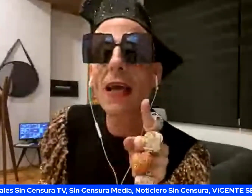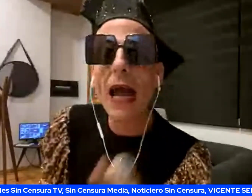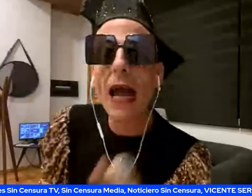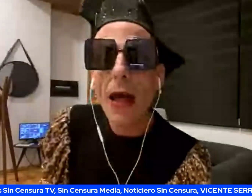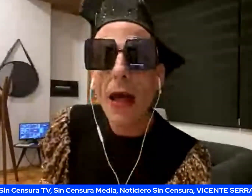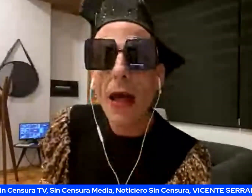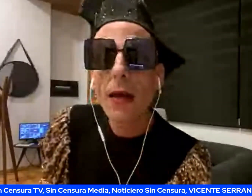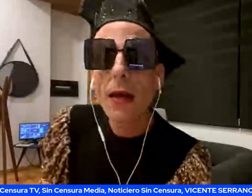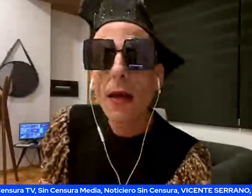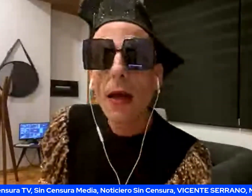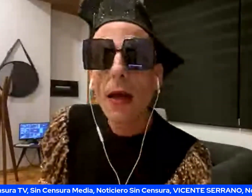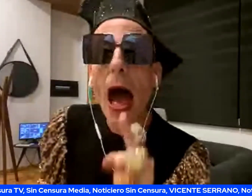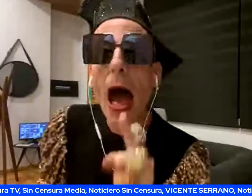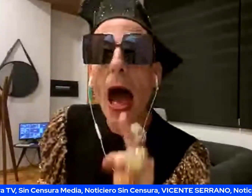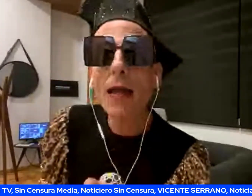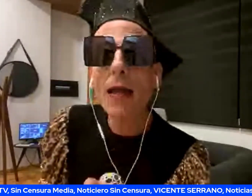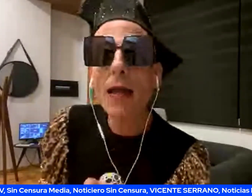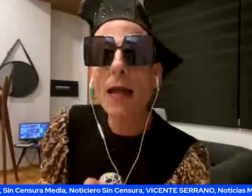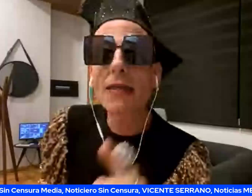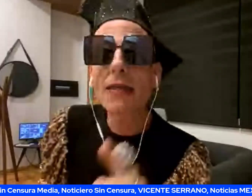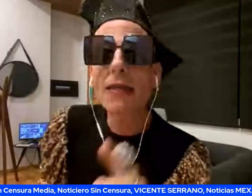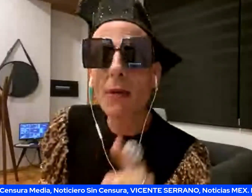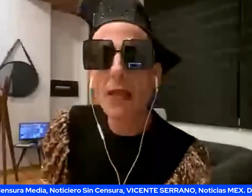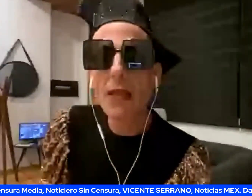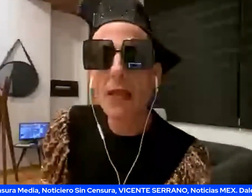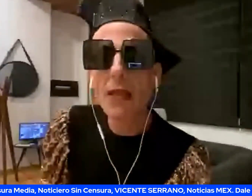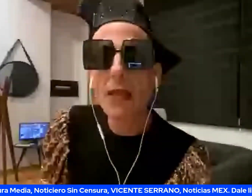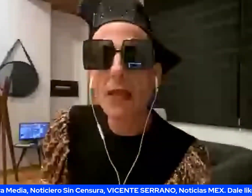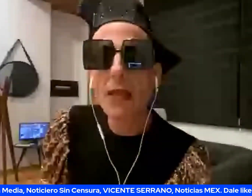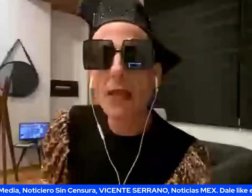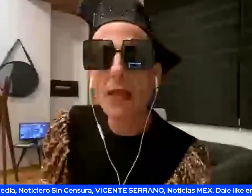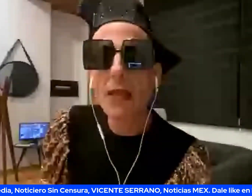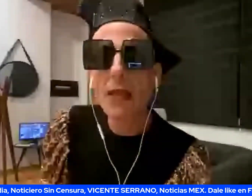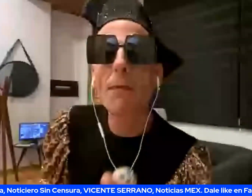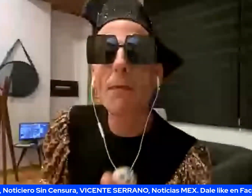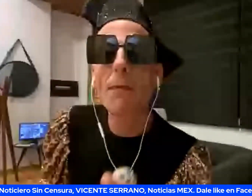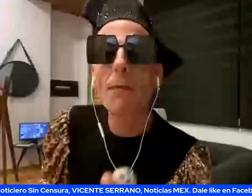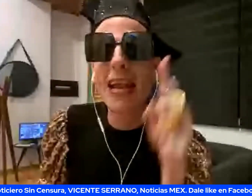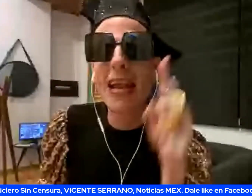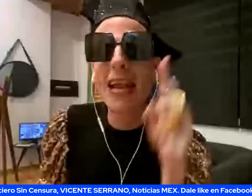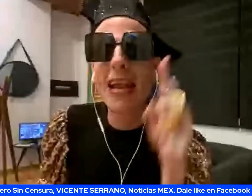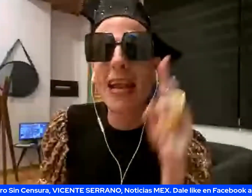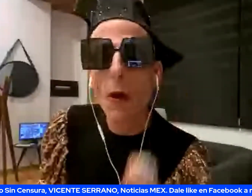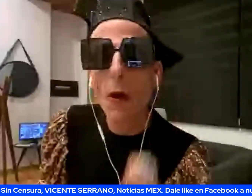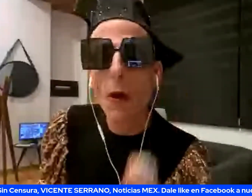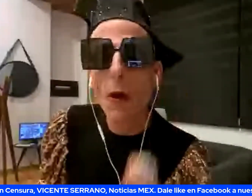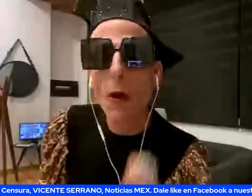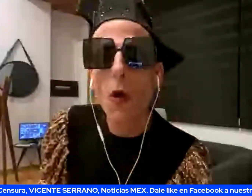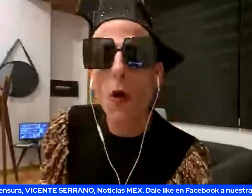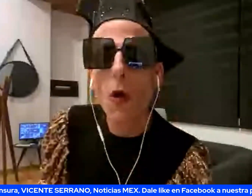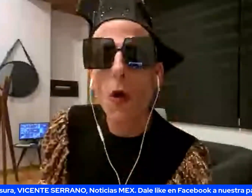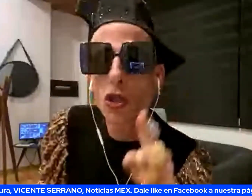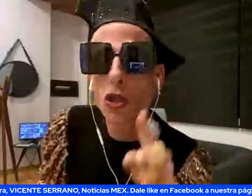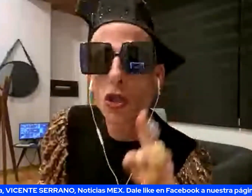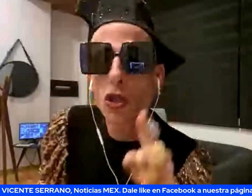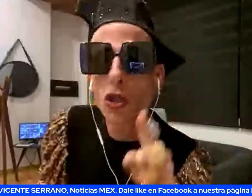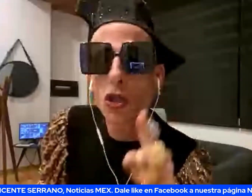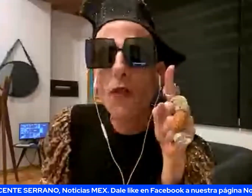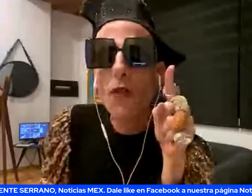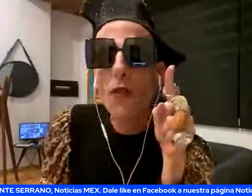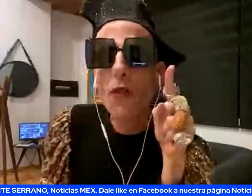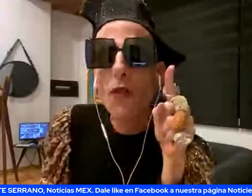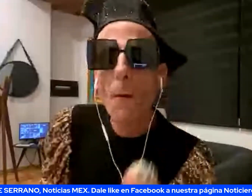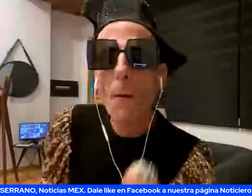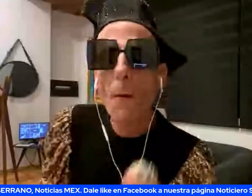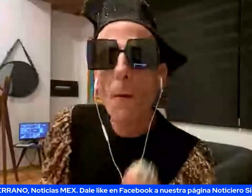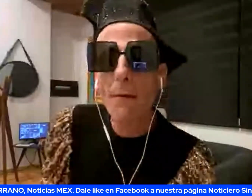tirando caca a alguien que se ha desvivido por sacar adelante este país en el peor momento histórico